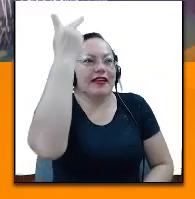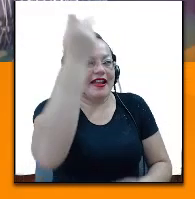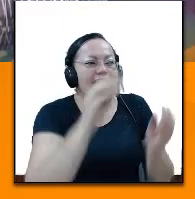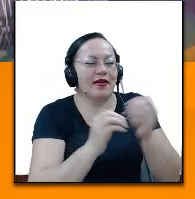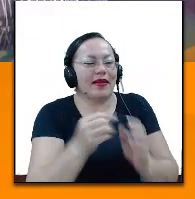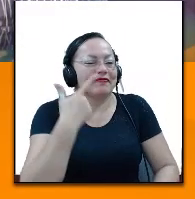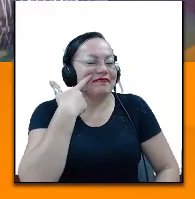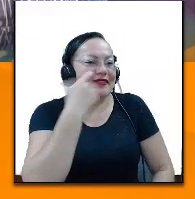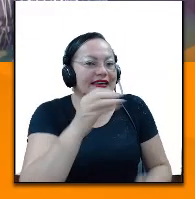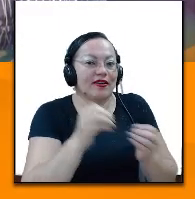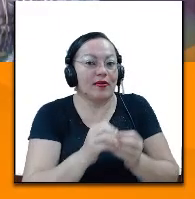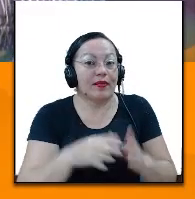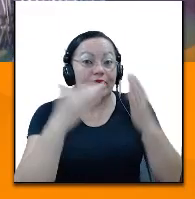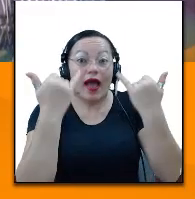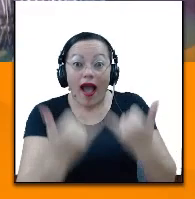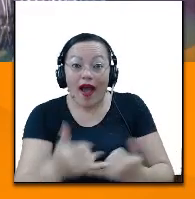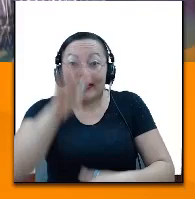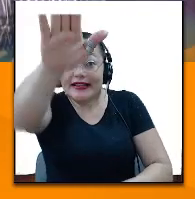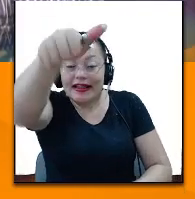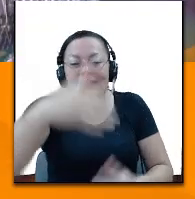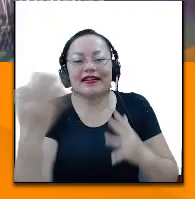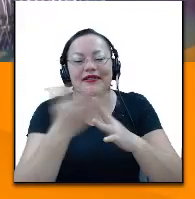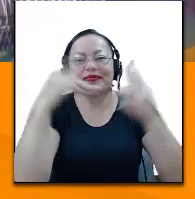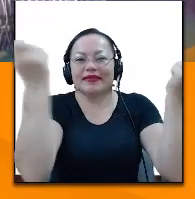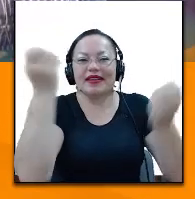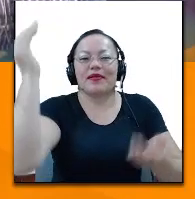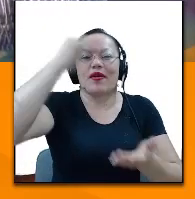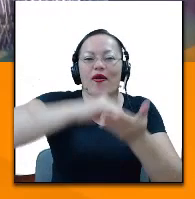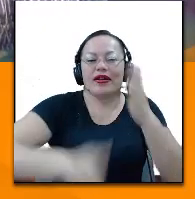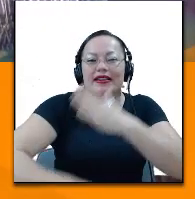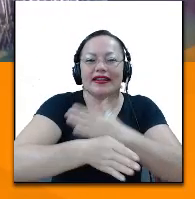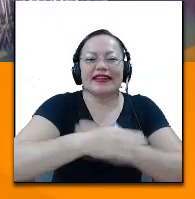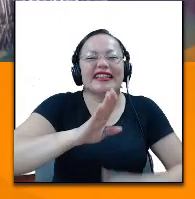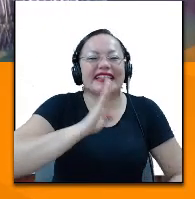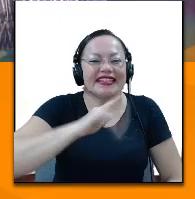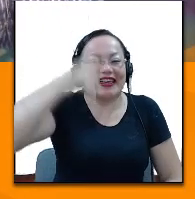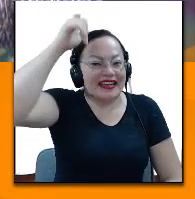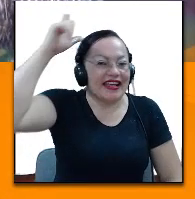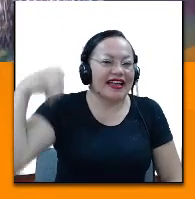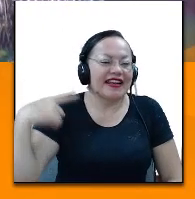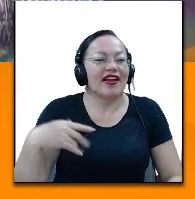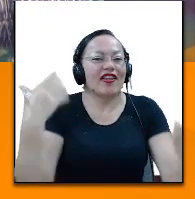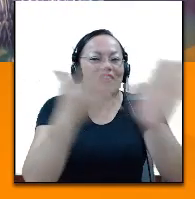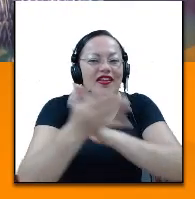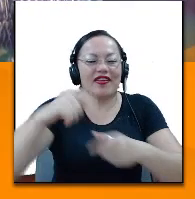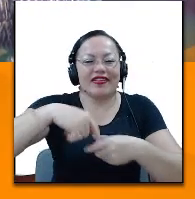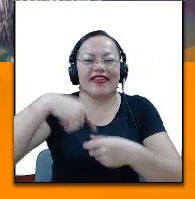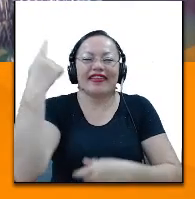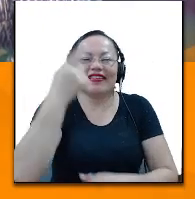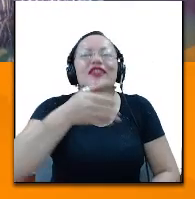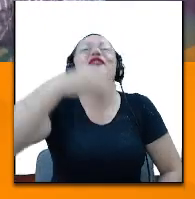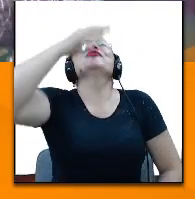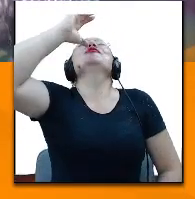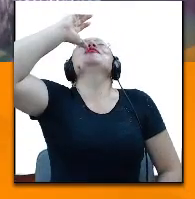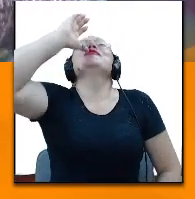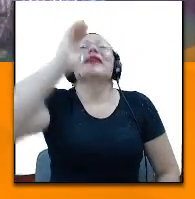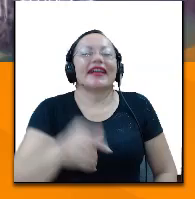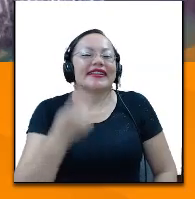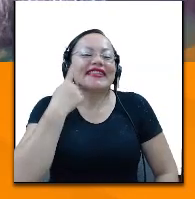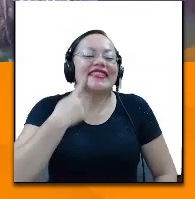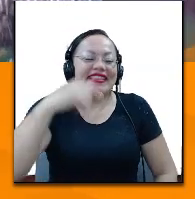qué bueno. Vamos a irnos a comerciales, voy a tratar de conectarme también con Laurita para saber qué nos tiene, cuál es el batido que tiene para el día de hoy.